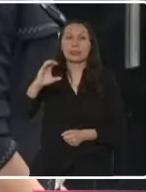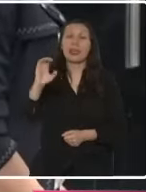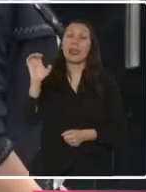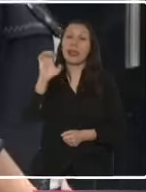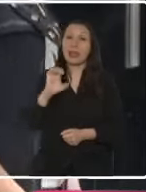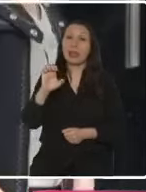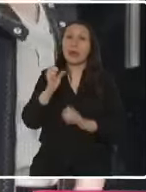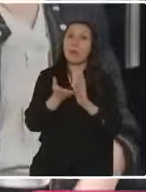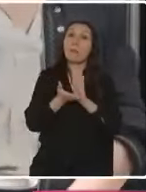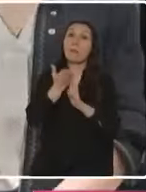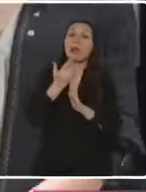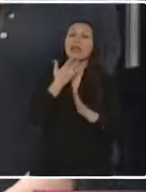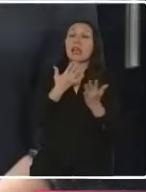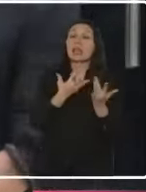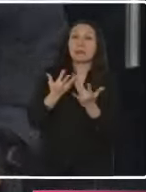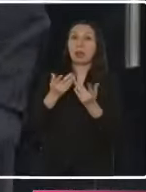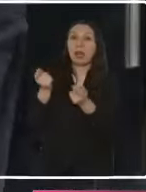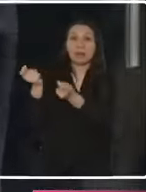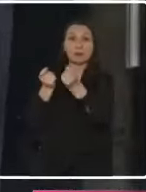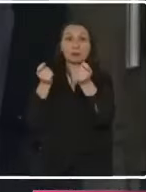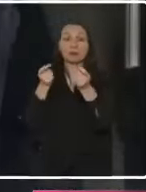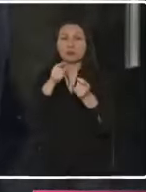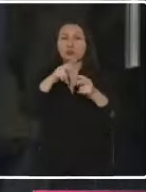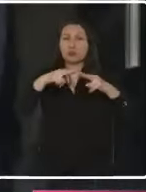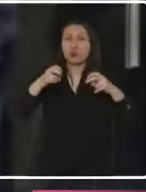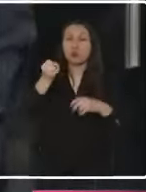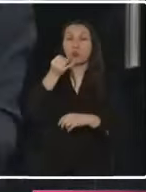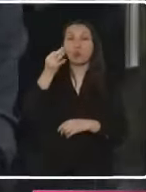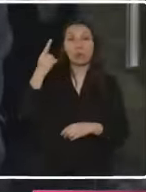generado gran devastación en nuestro país y